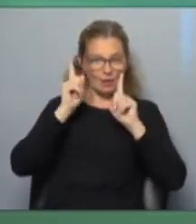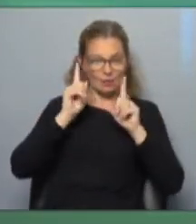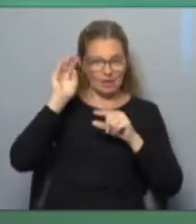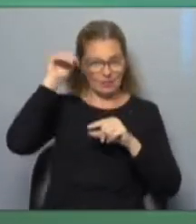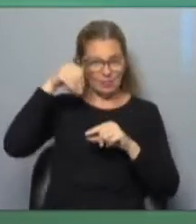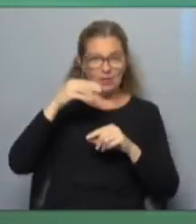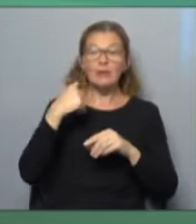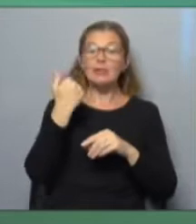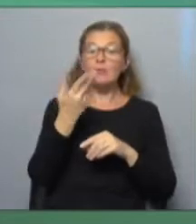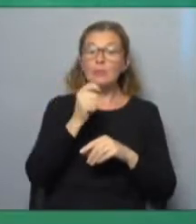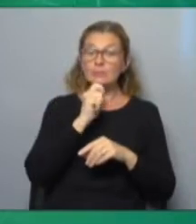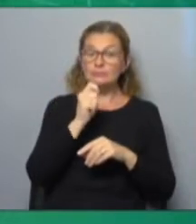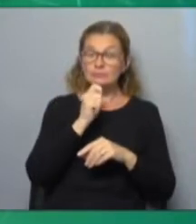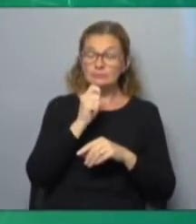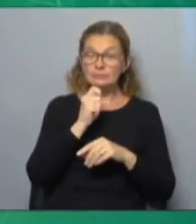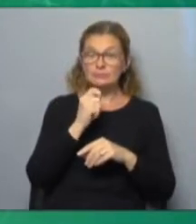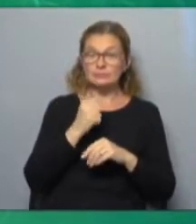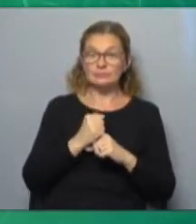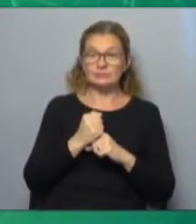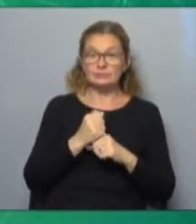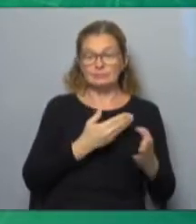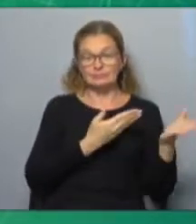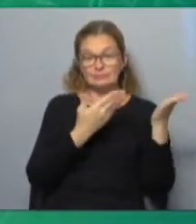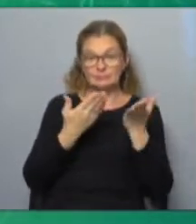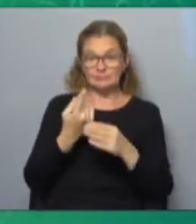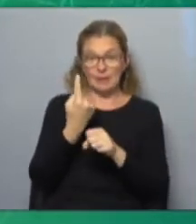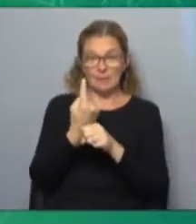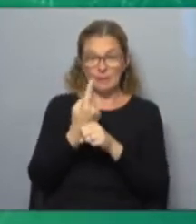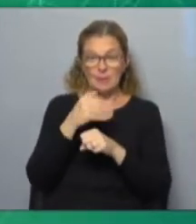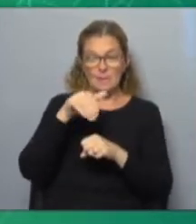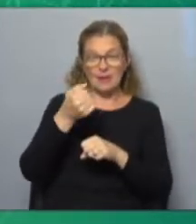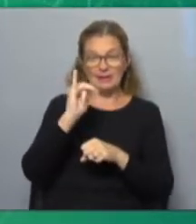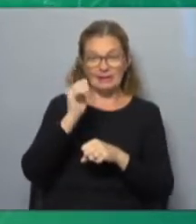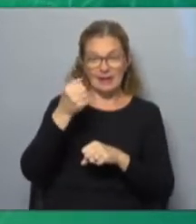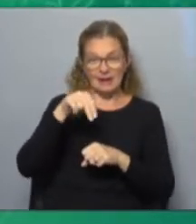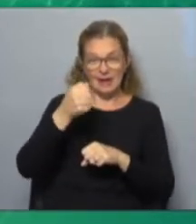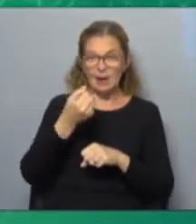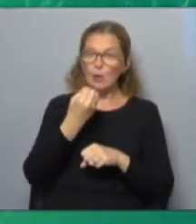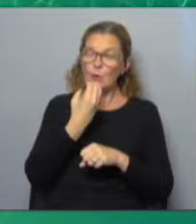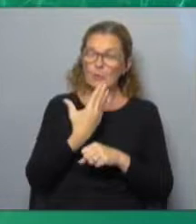salimos a exteriores? Me parece, ya estamos justamente dándole paso a nuestro primer móvil a Mariana Abreu. ¿Cómo te va, Mari?